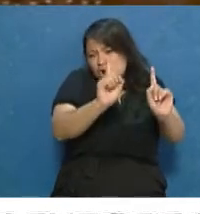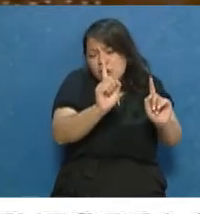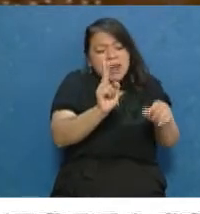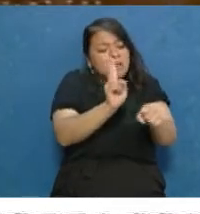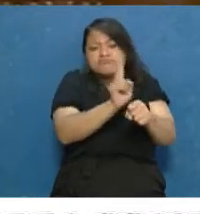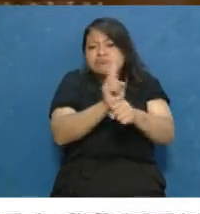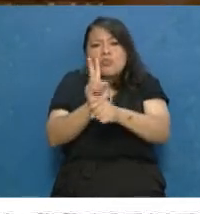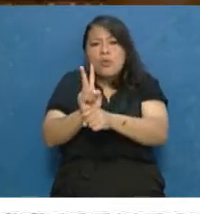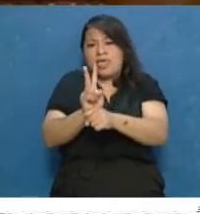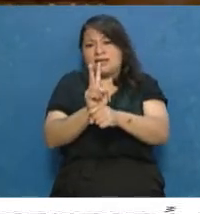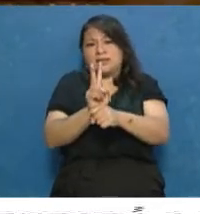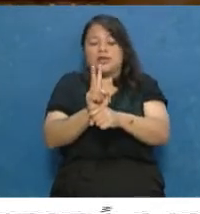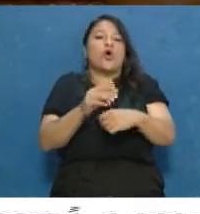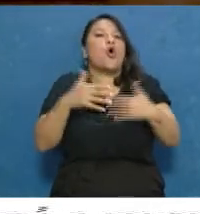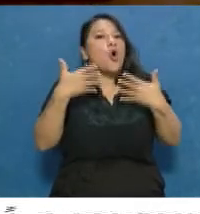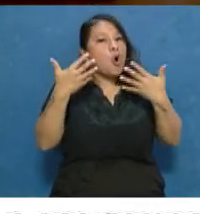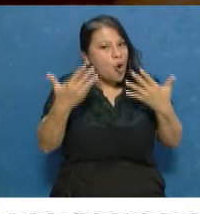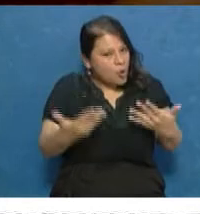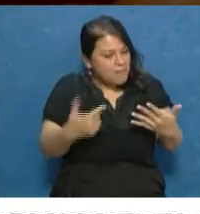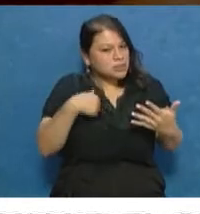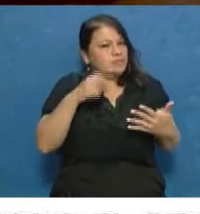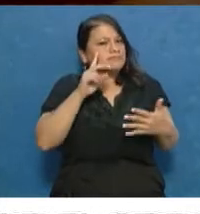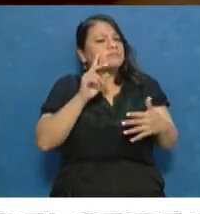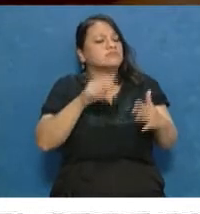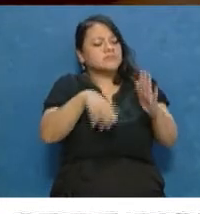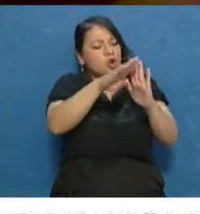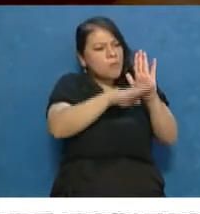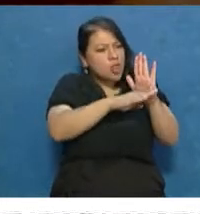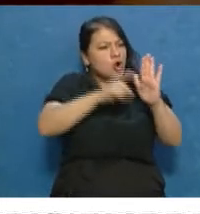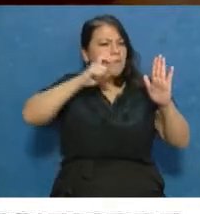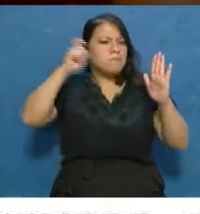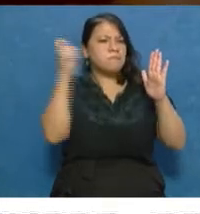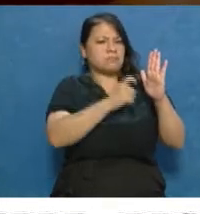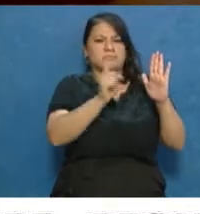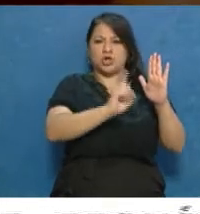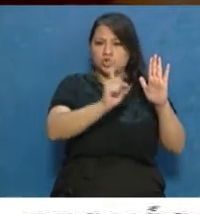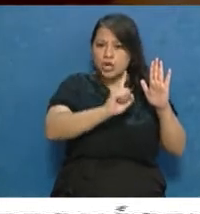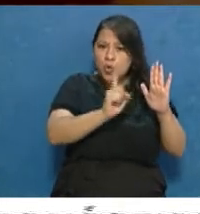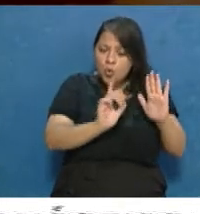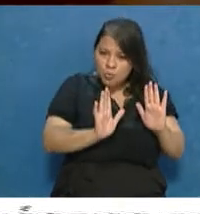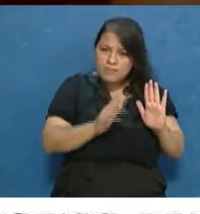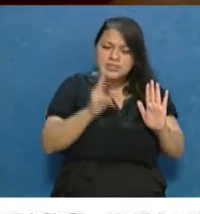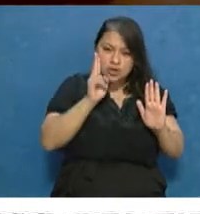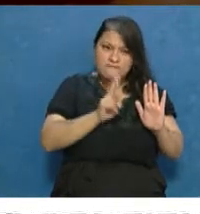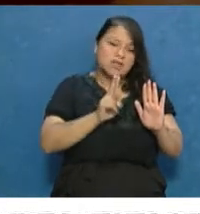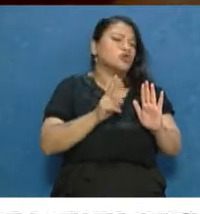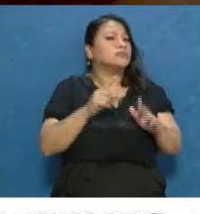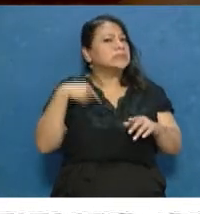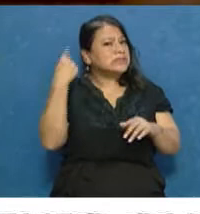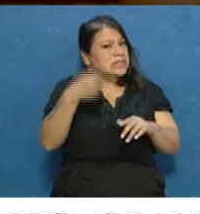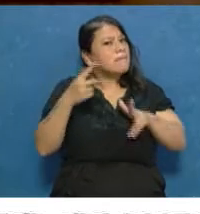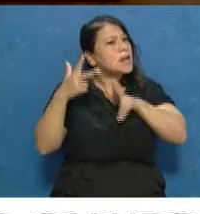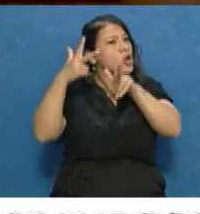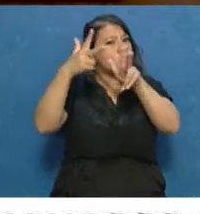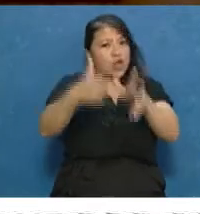esto. Obviamente, si nosotros vemos que no se cumplen los protocolos, que no se hace como lo está diciendo el gobierno, lo he dicho siempre, acá es